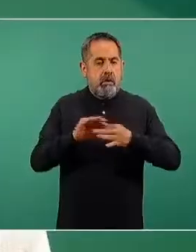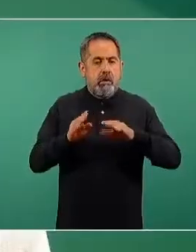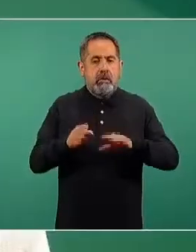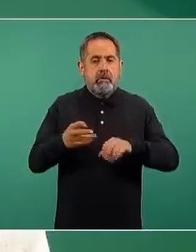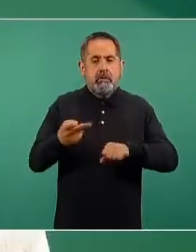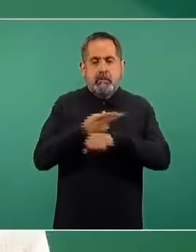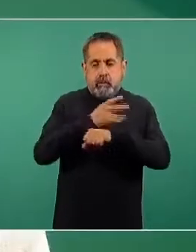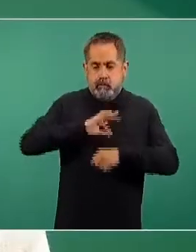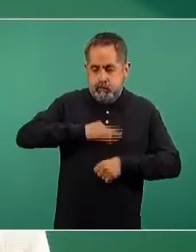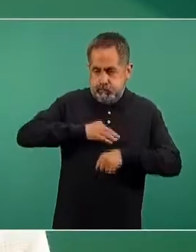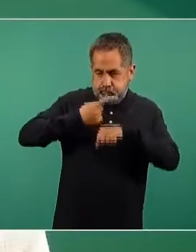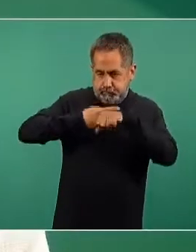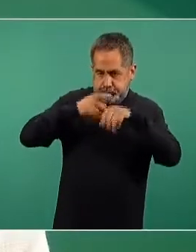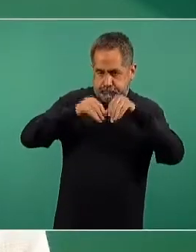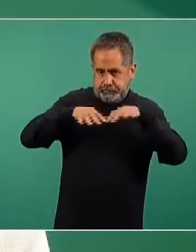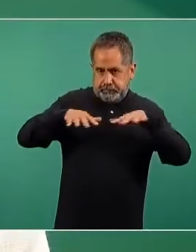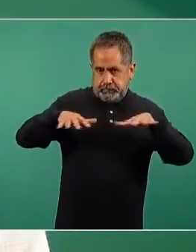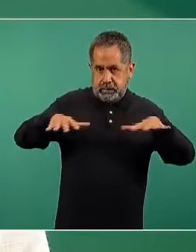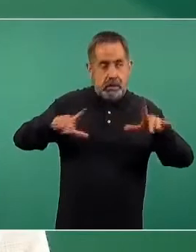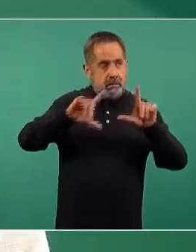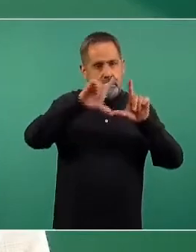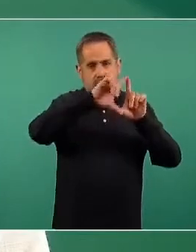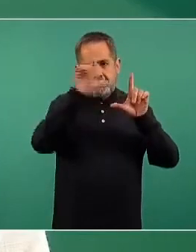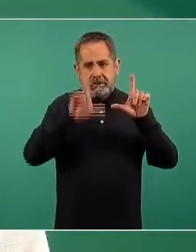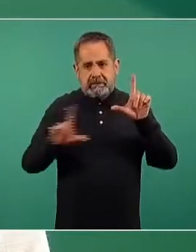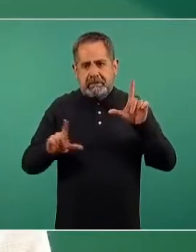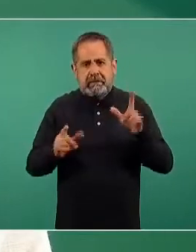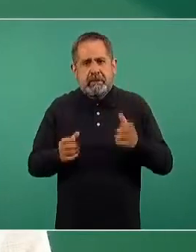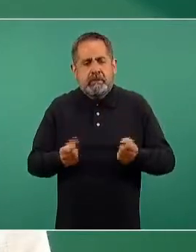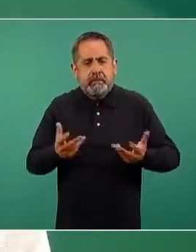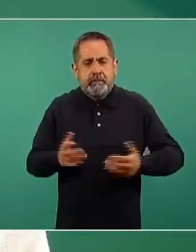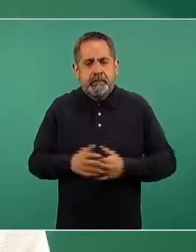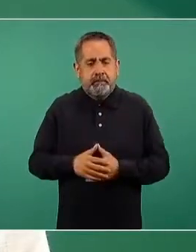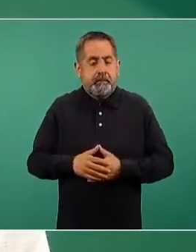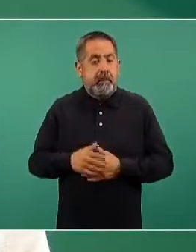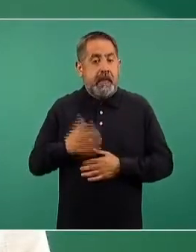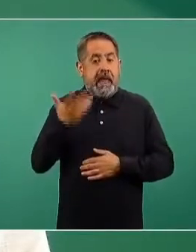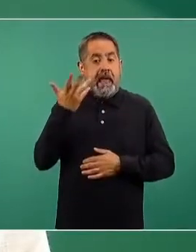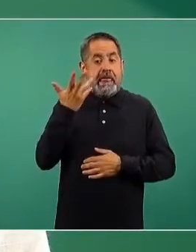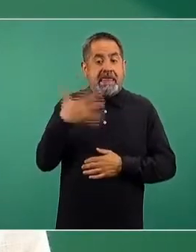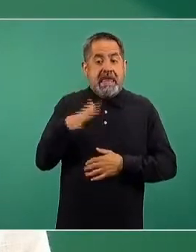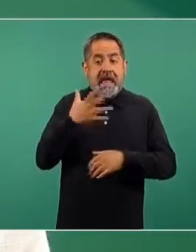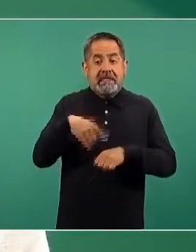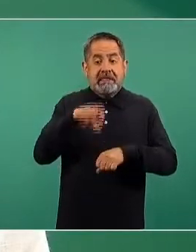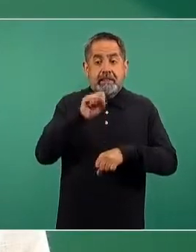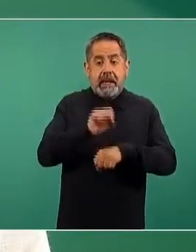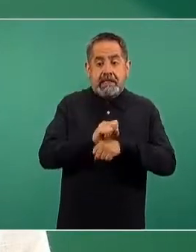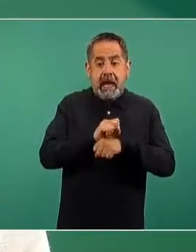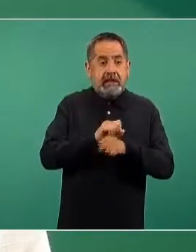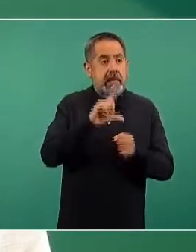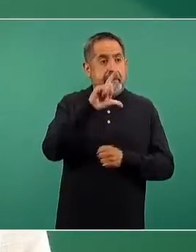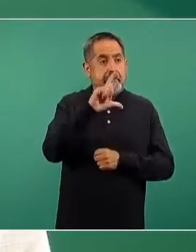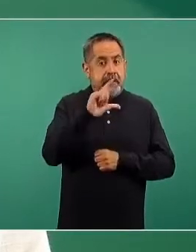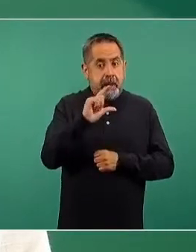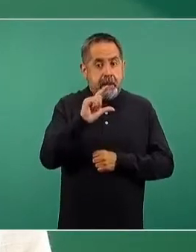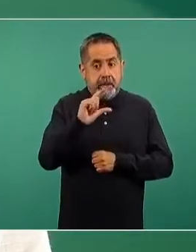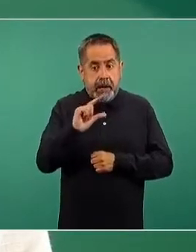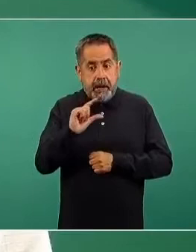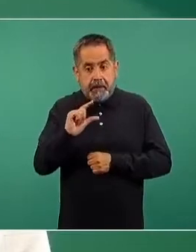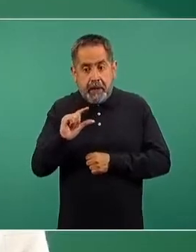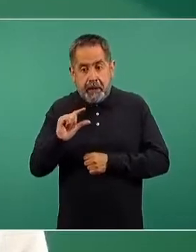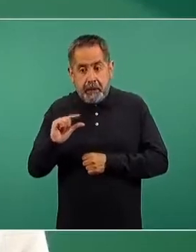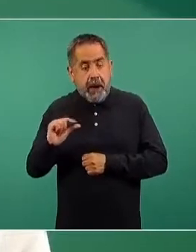país, después de que tenemos ya, como lo comentábamos esta mañana, 10 semanas consecutivas de reducción sostenida de la